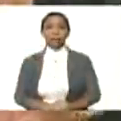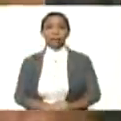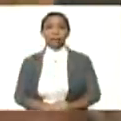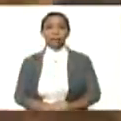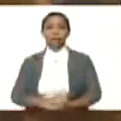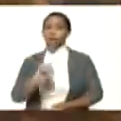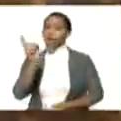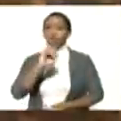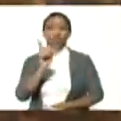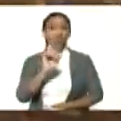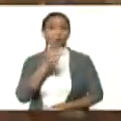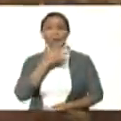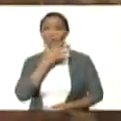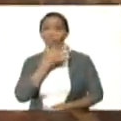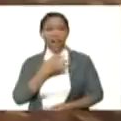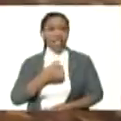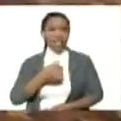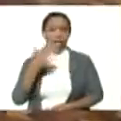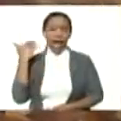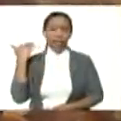no fue fácil.